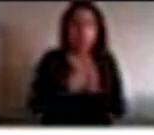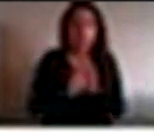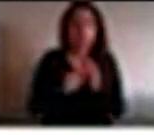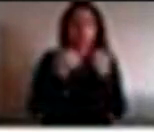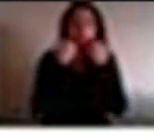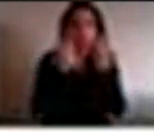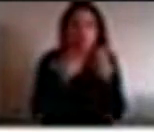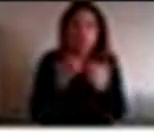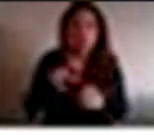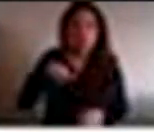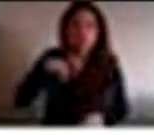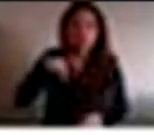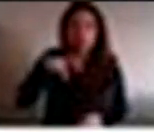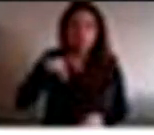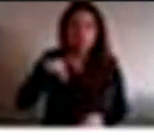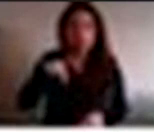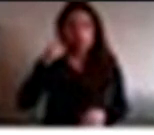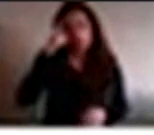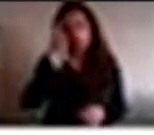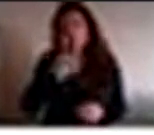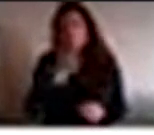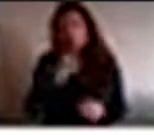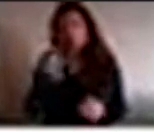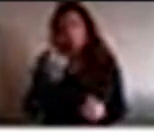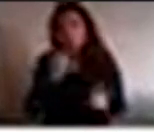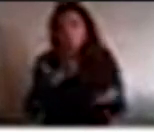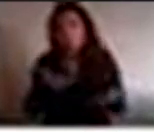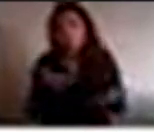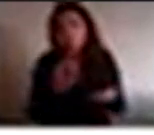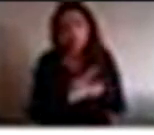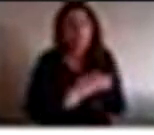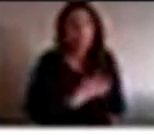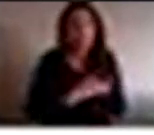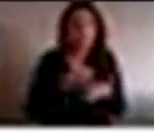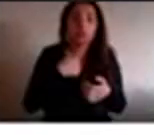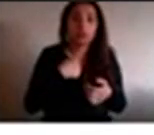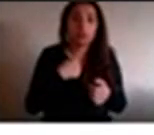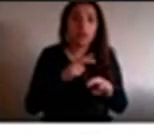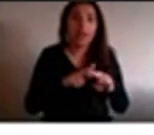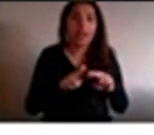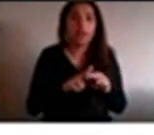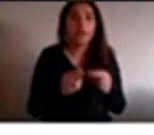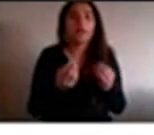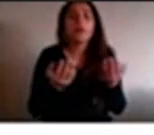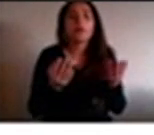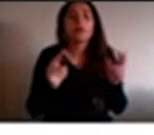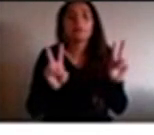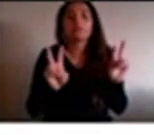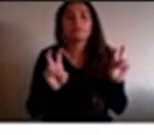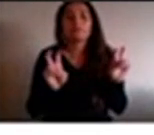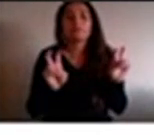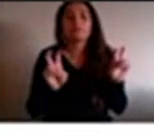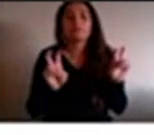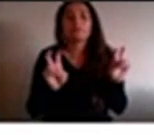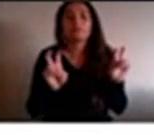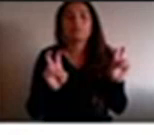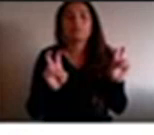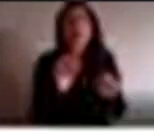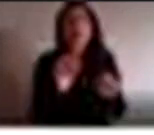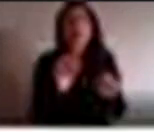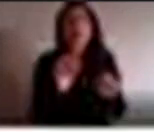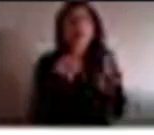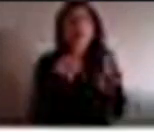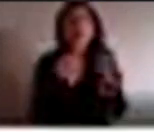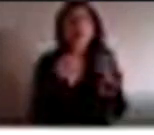cumplimiento de la cuota hubieran ejecutado con ocasión de la contratación de personas con discapacidad. En este